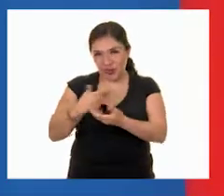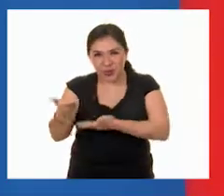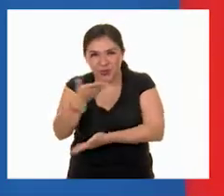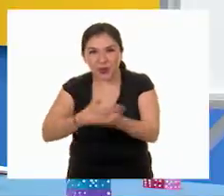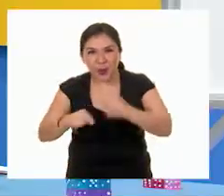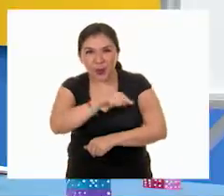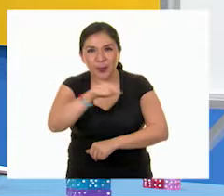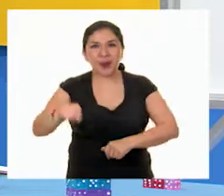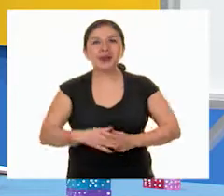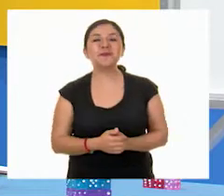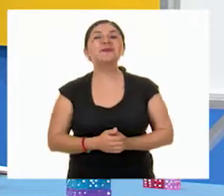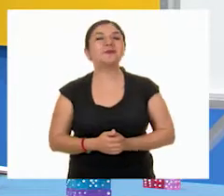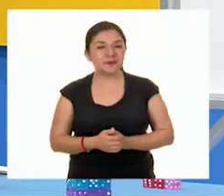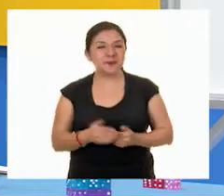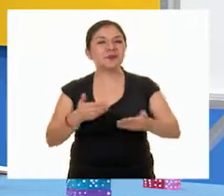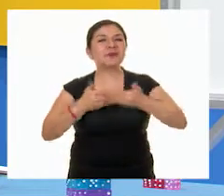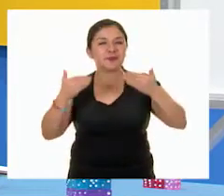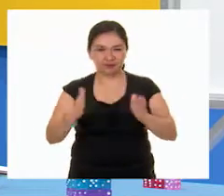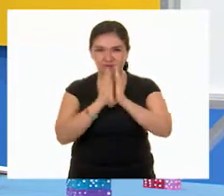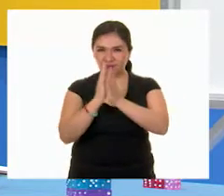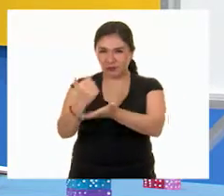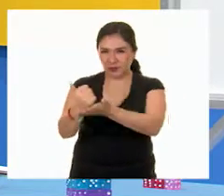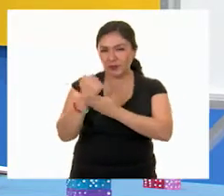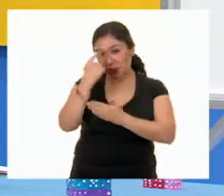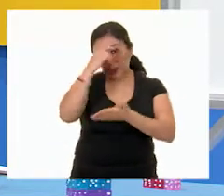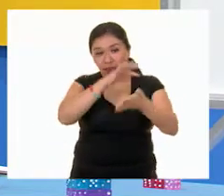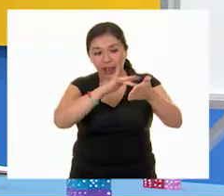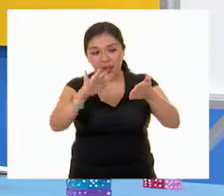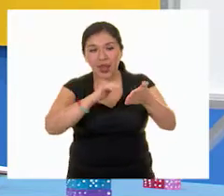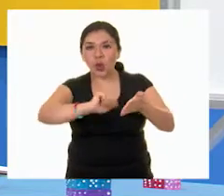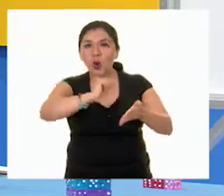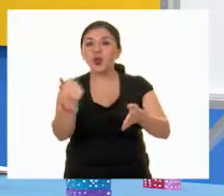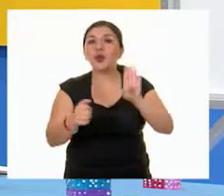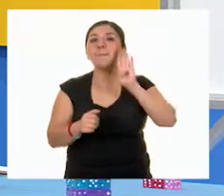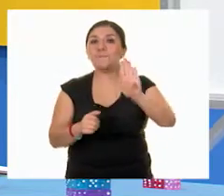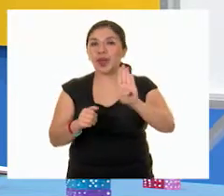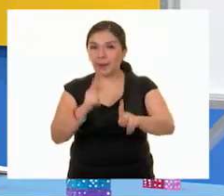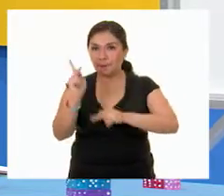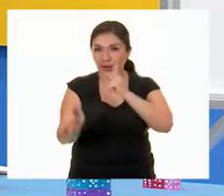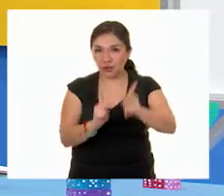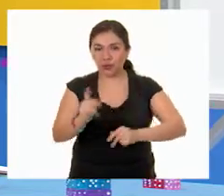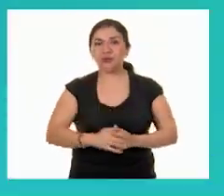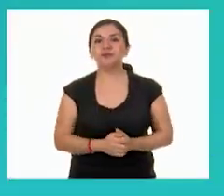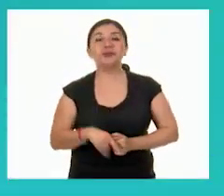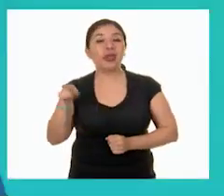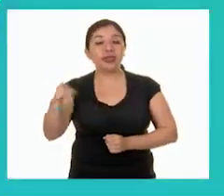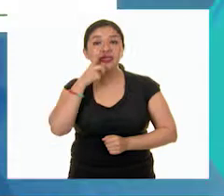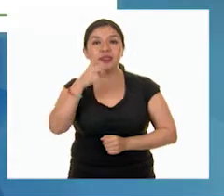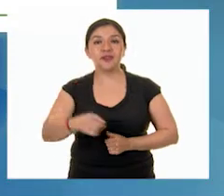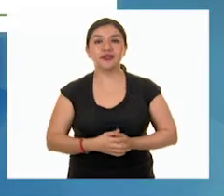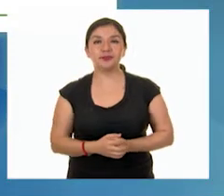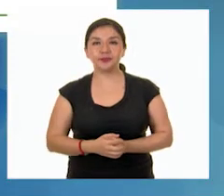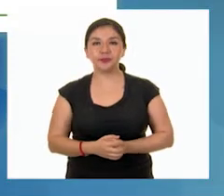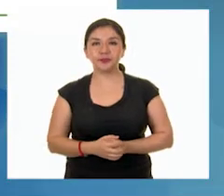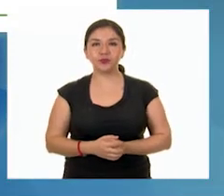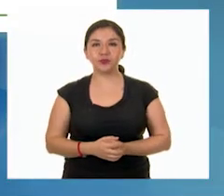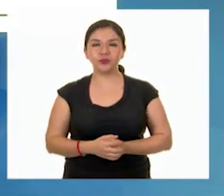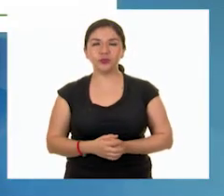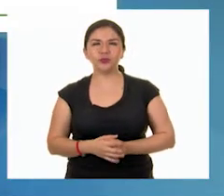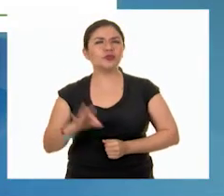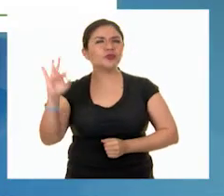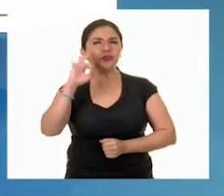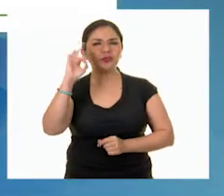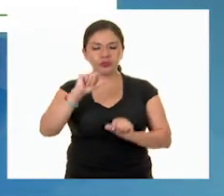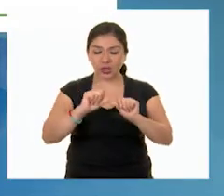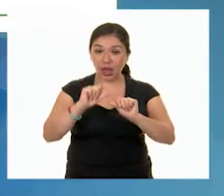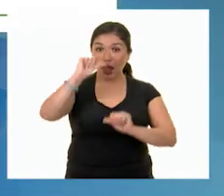compartirles. Ahora apóyame, María, con la lectura del inciso B. Sí, dice así. Si la altura